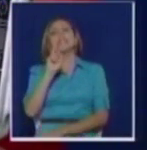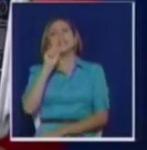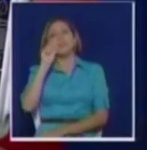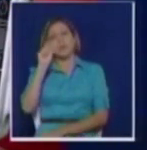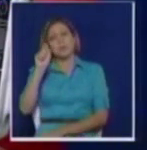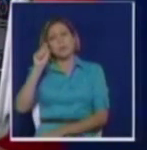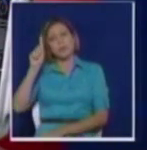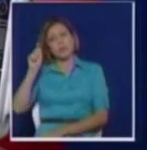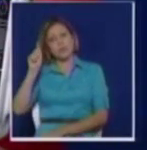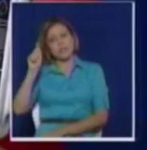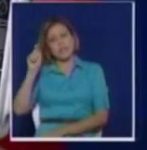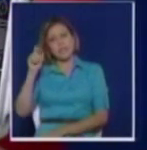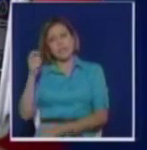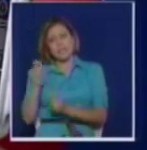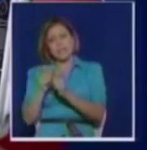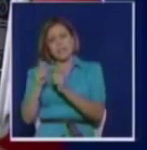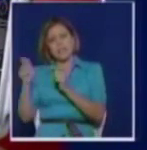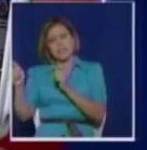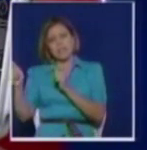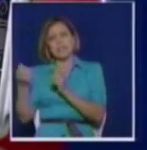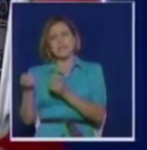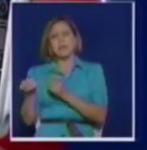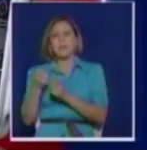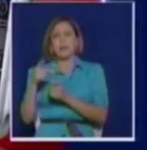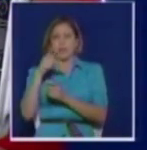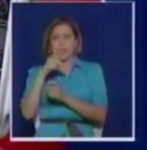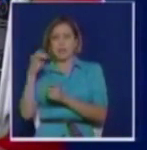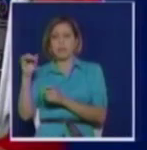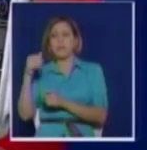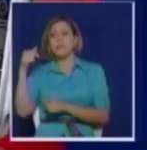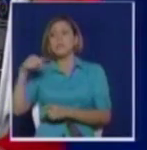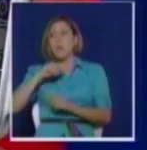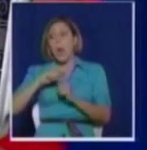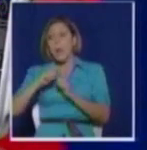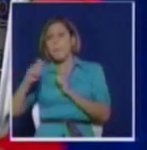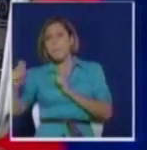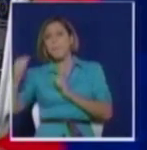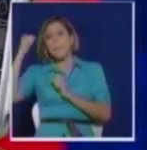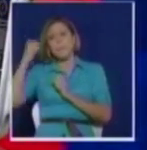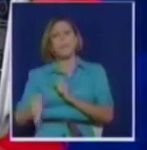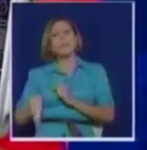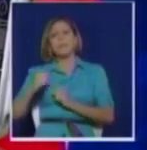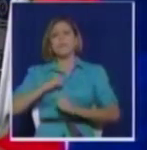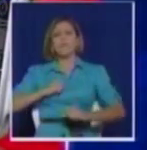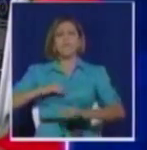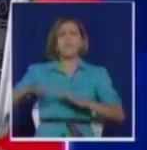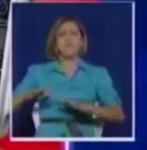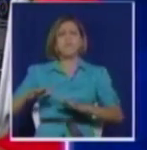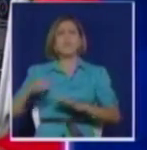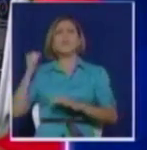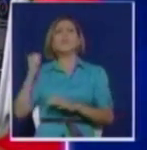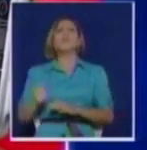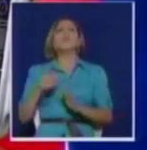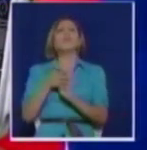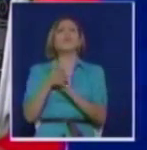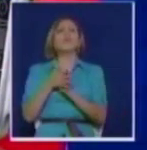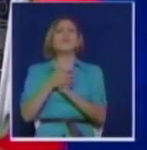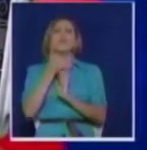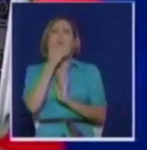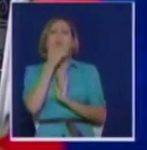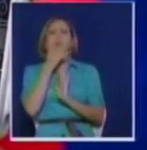7.6 kilómetros de aquí de la cabecera municipal. Se sintió bastante fuerte, un remesón bastante fuerte